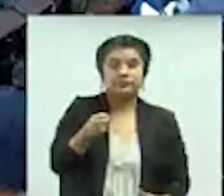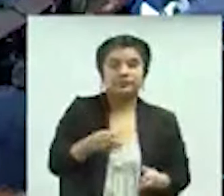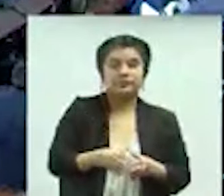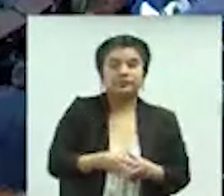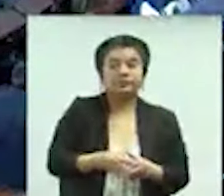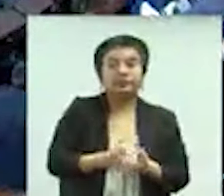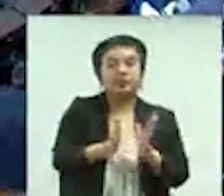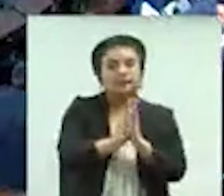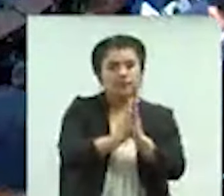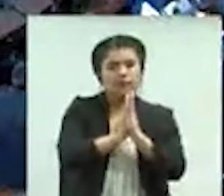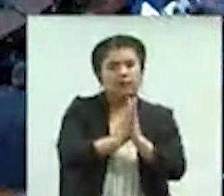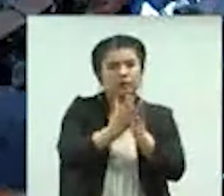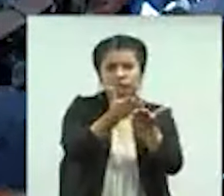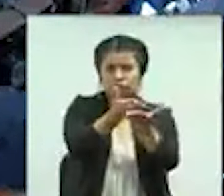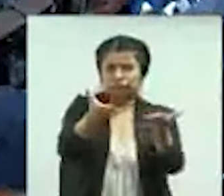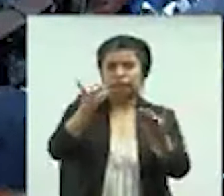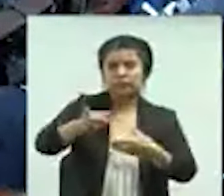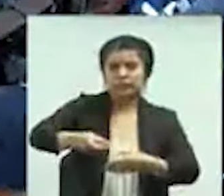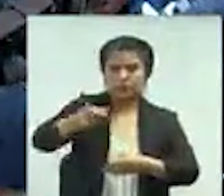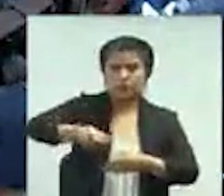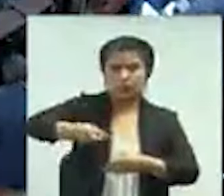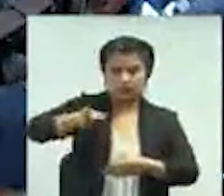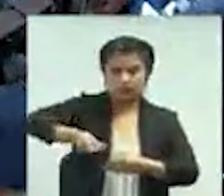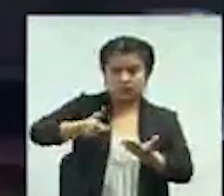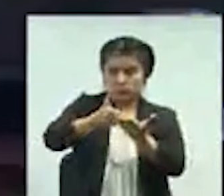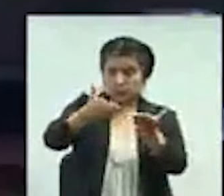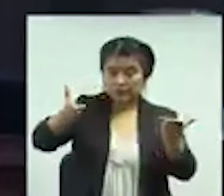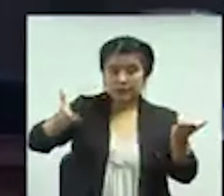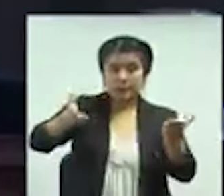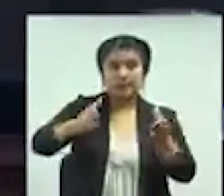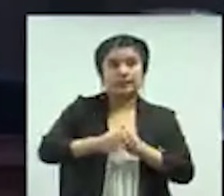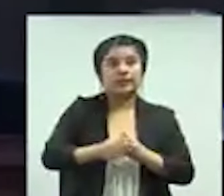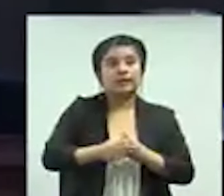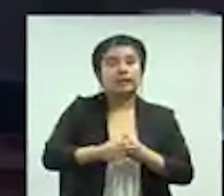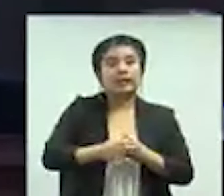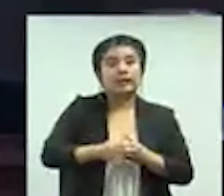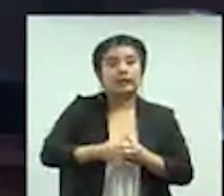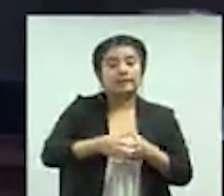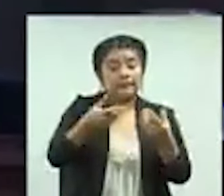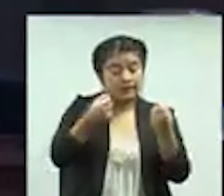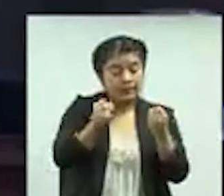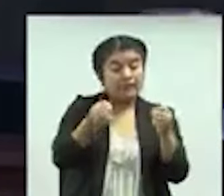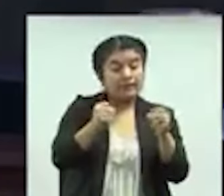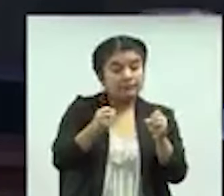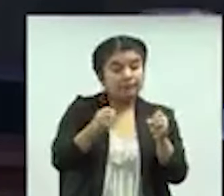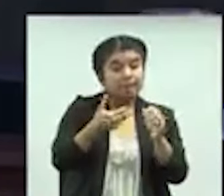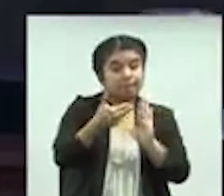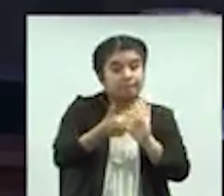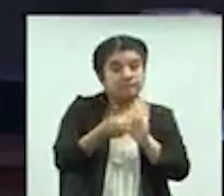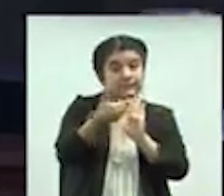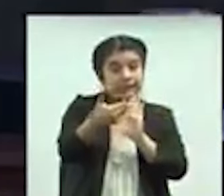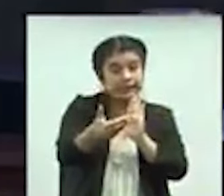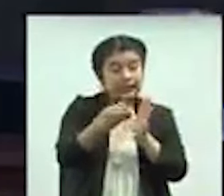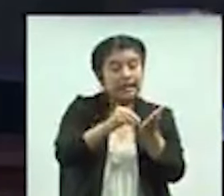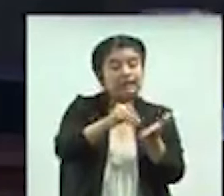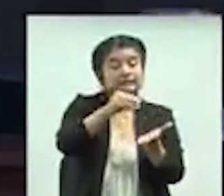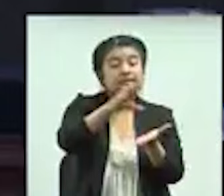Solo por favor, compañeros diputados, en aras de desarrollar una